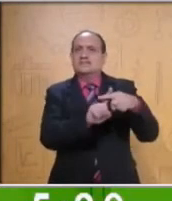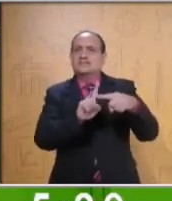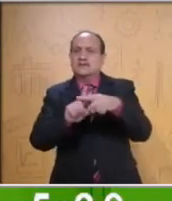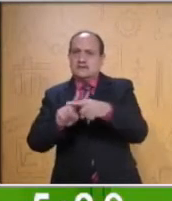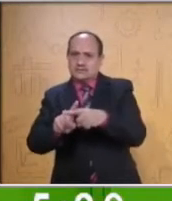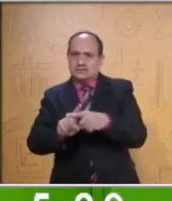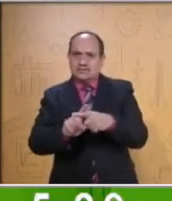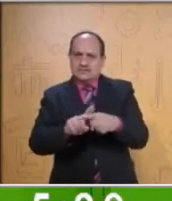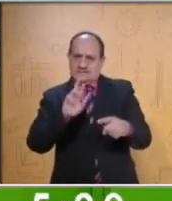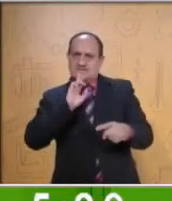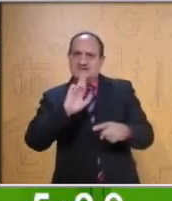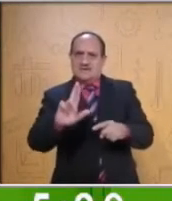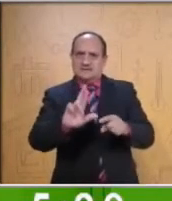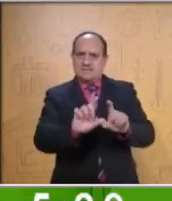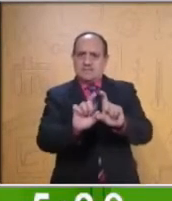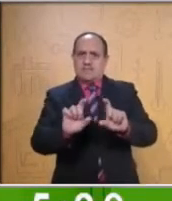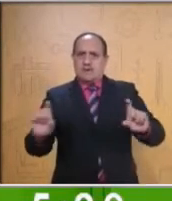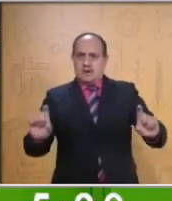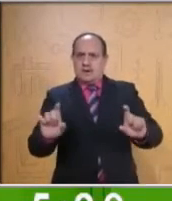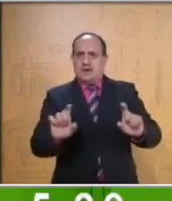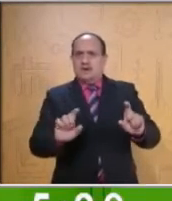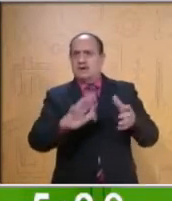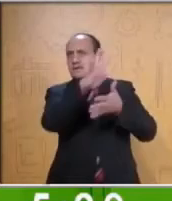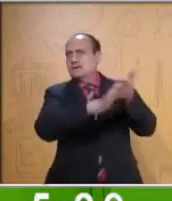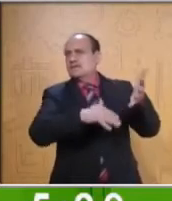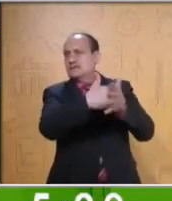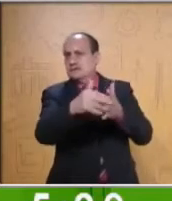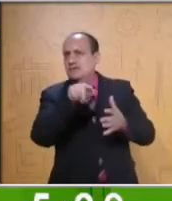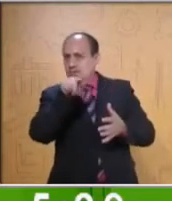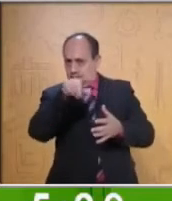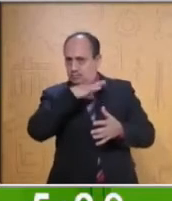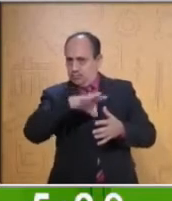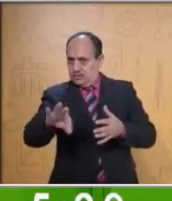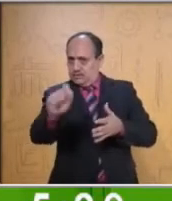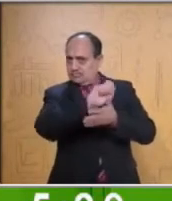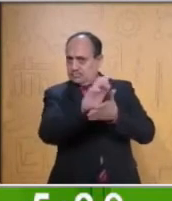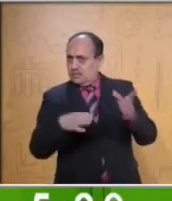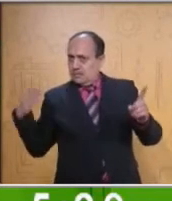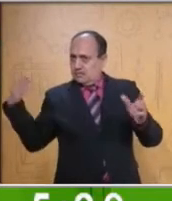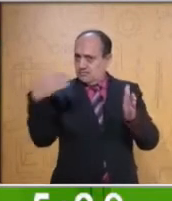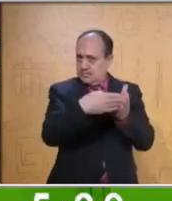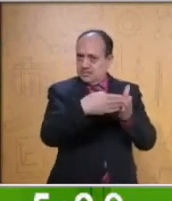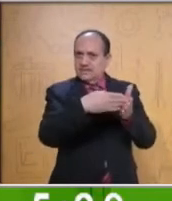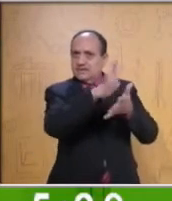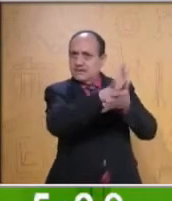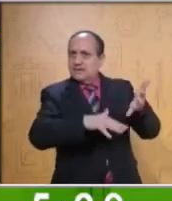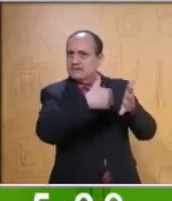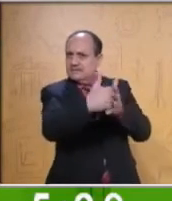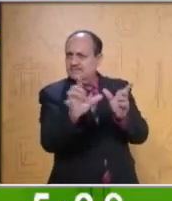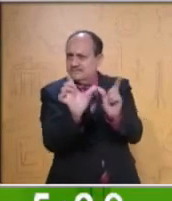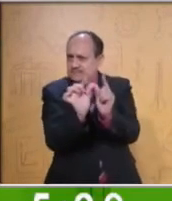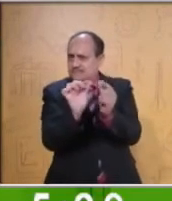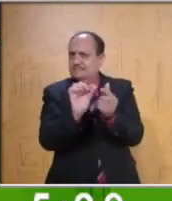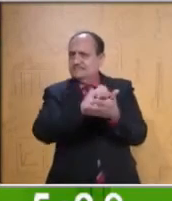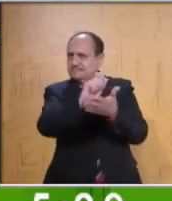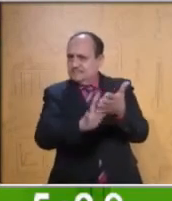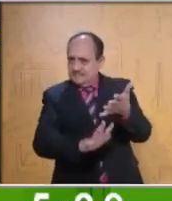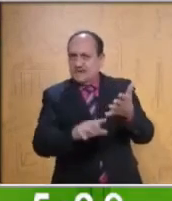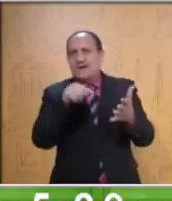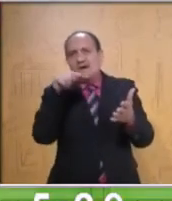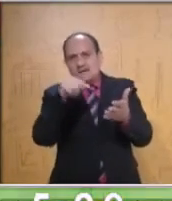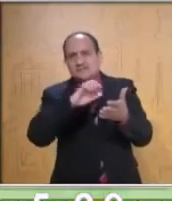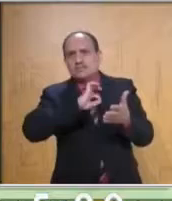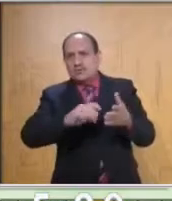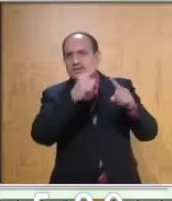que resultaron al utilizar la tabla. Ustedes lo pueden hacer ahí directo en la tablita que tienen en la pequeña, en donde